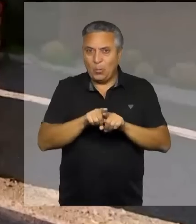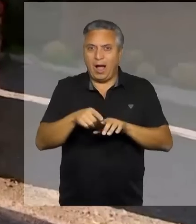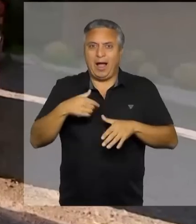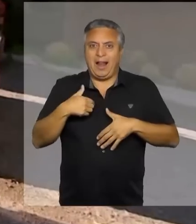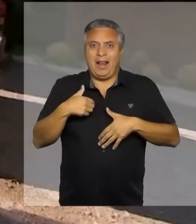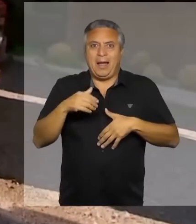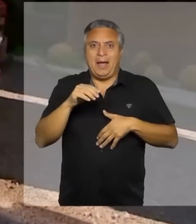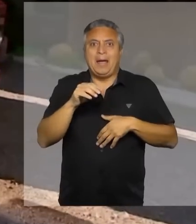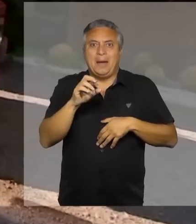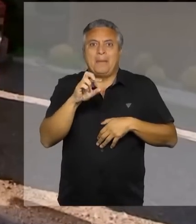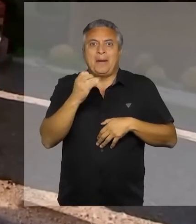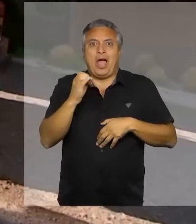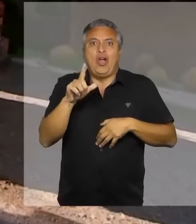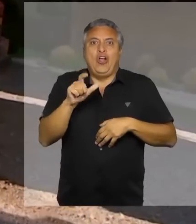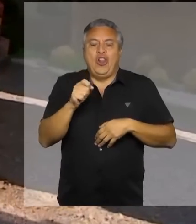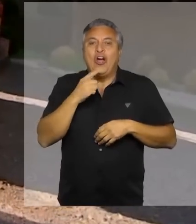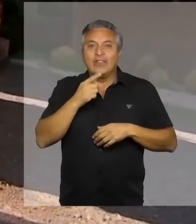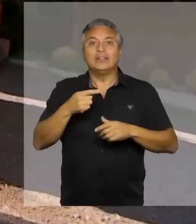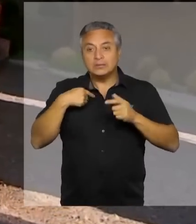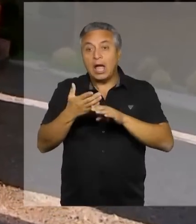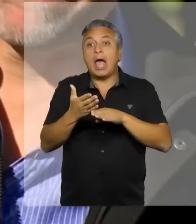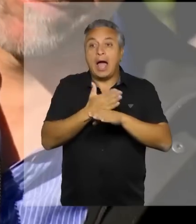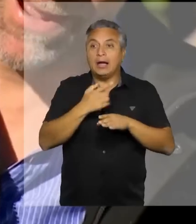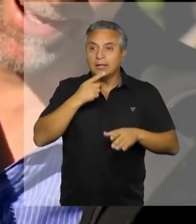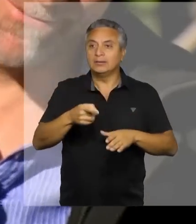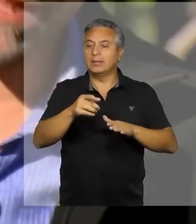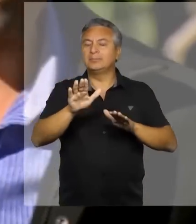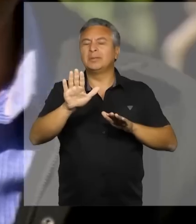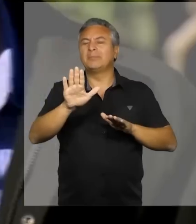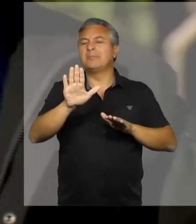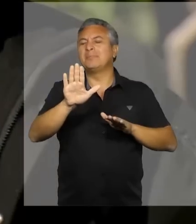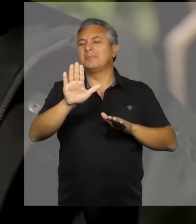recibir el Balón de Oro, antes que le inventara ese